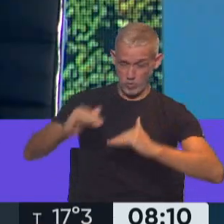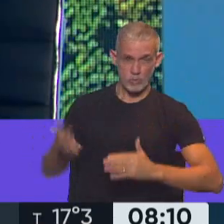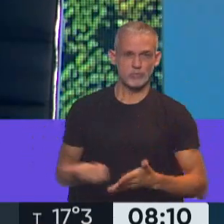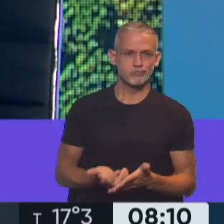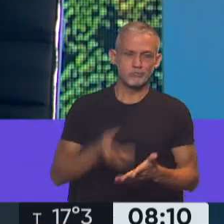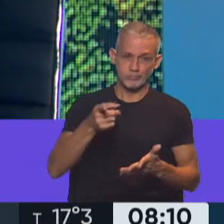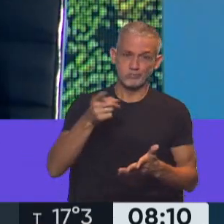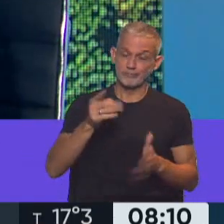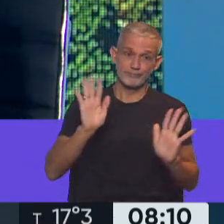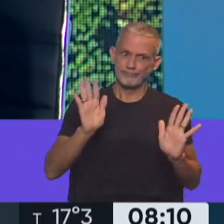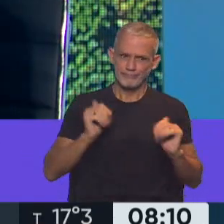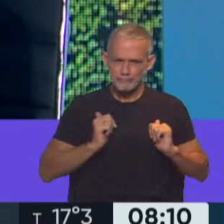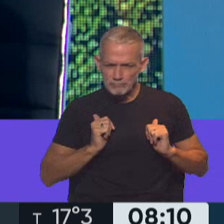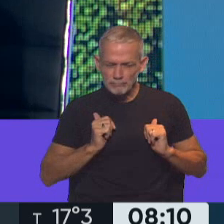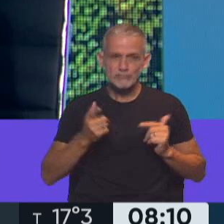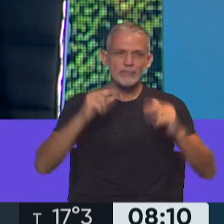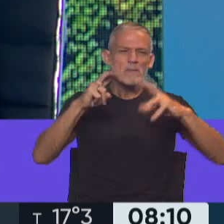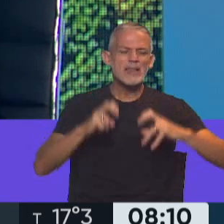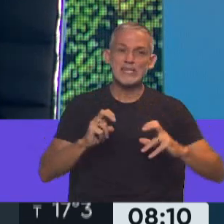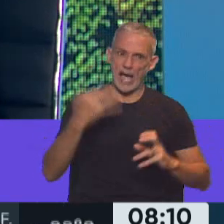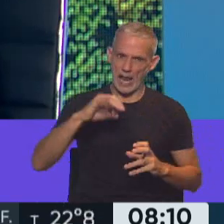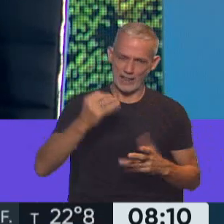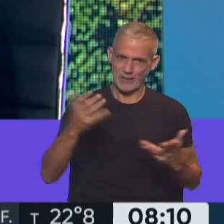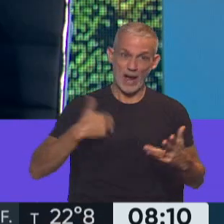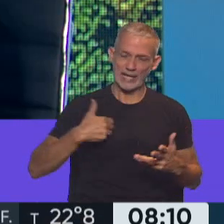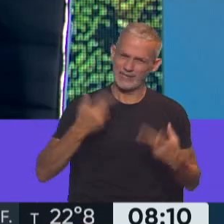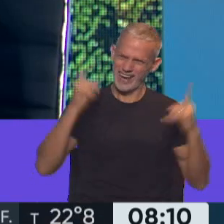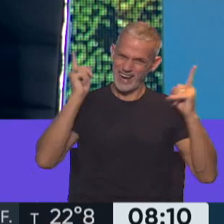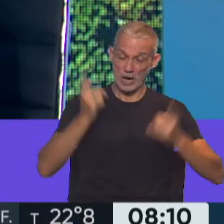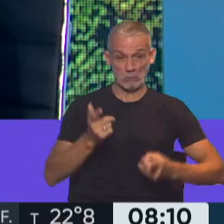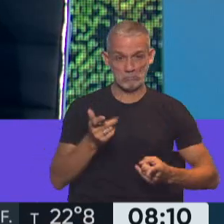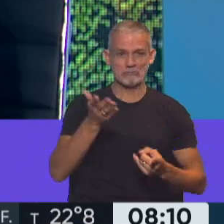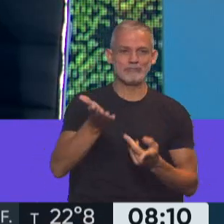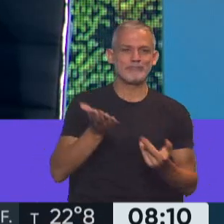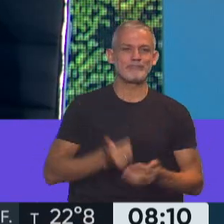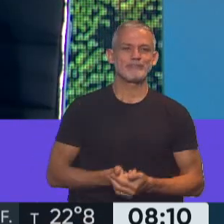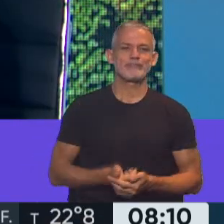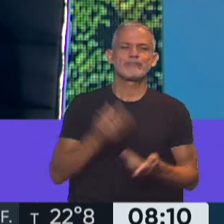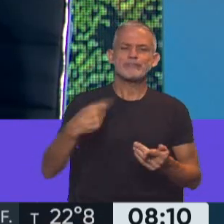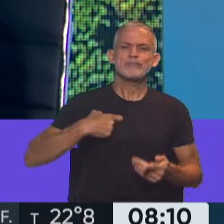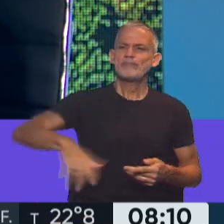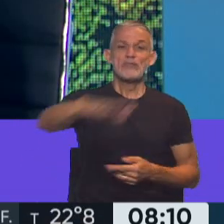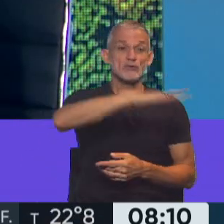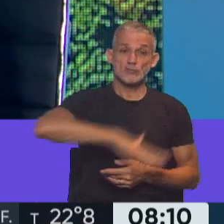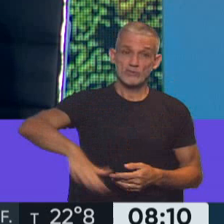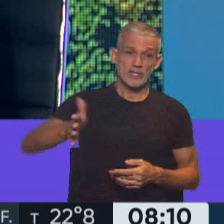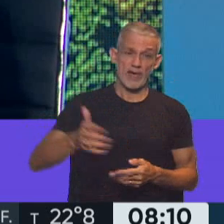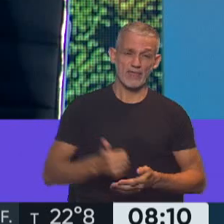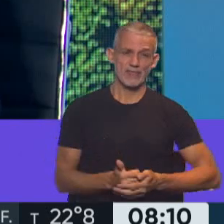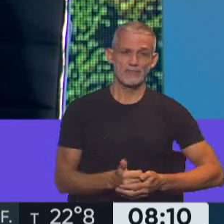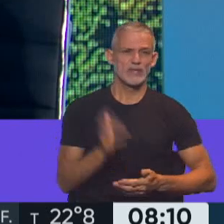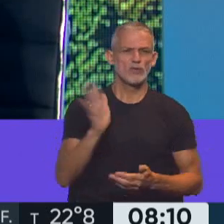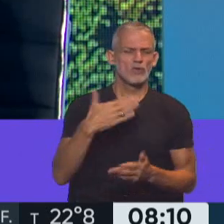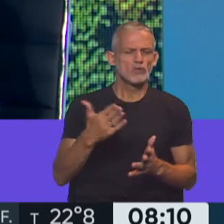un caso de laboratorio, ¿no? Sí, la verdad que cuando uno empieza a vislumbrar la sociedad que vivimos, ¿no? Todo tiene